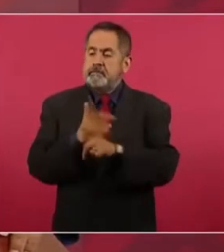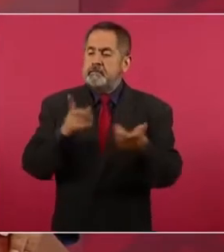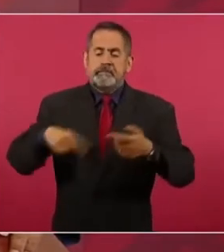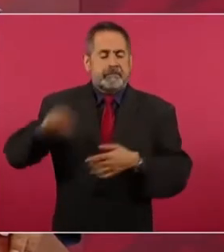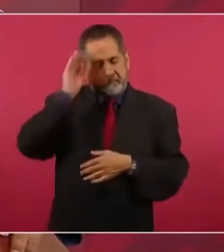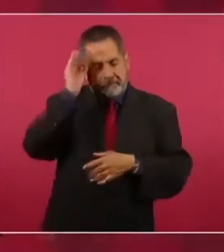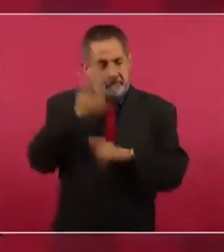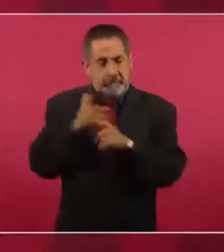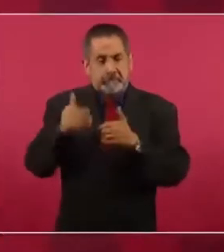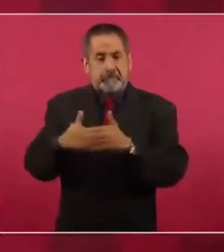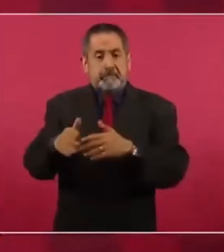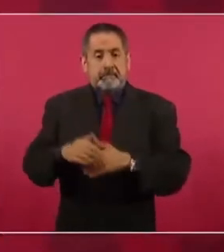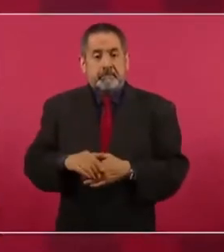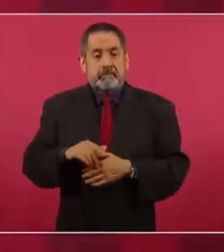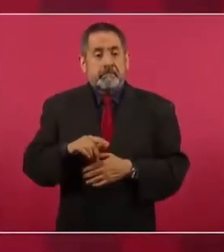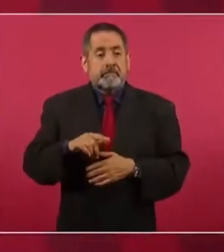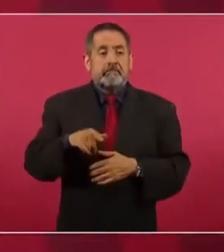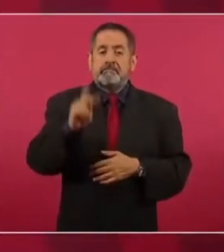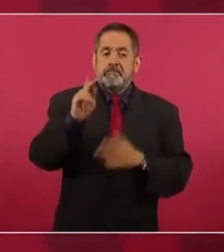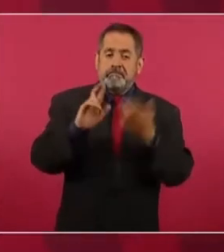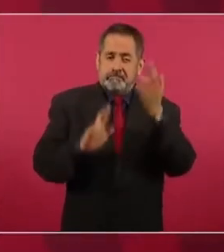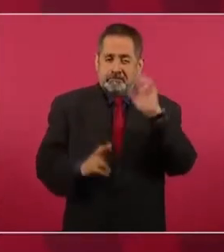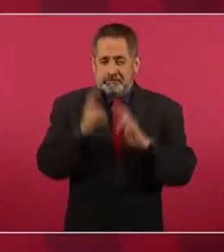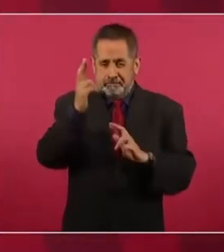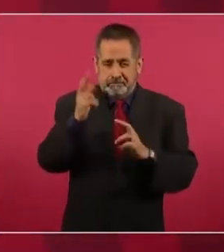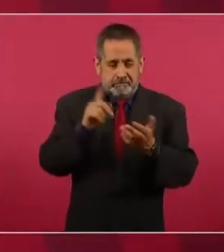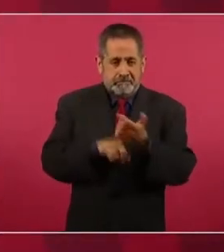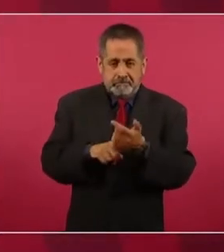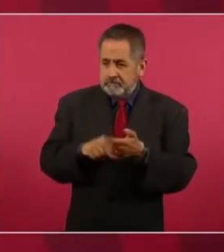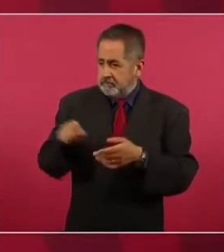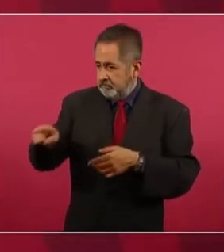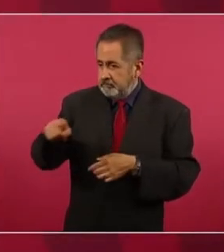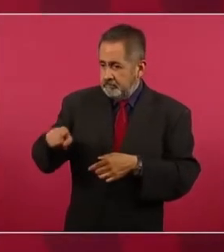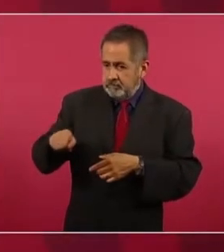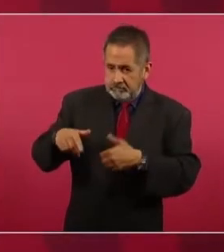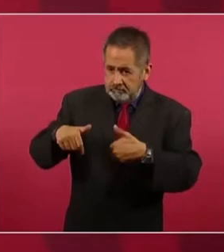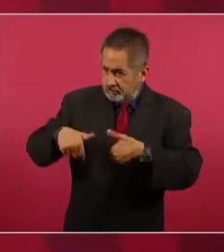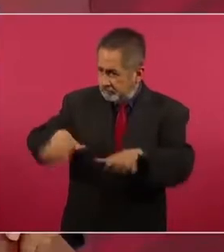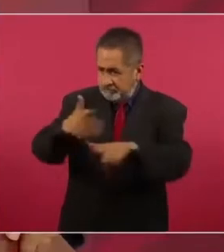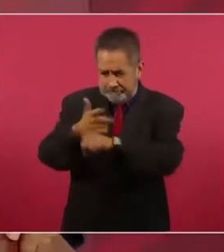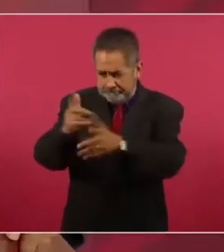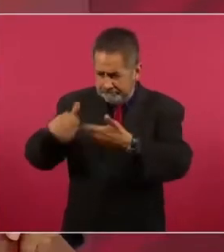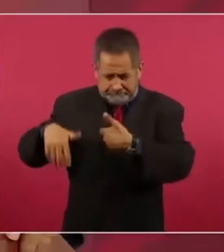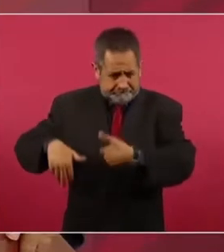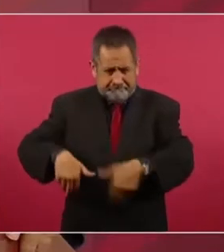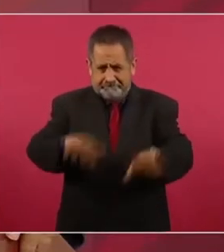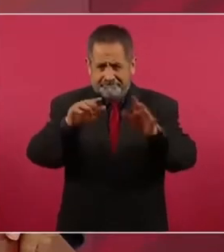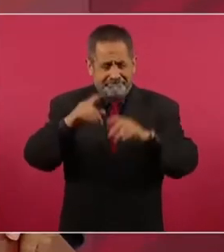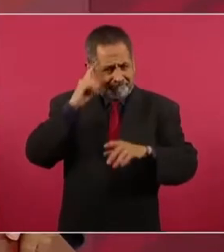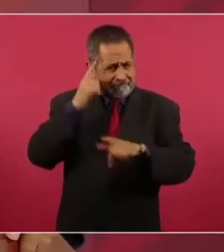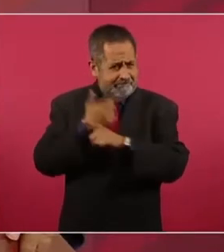peones. Pero llegaban los revolucionarios a las haciendas y les decían, ya son libres.